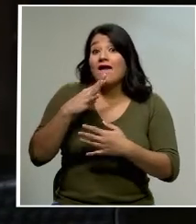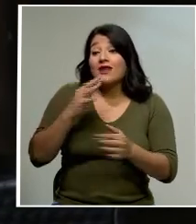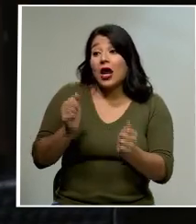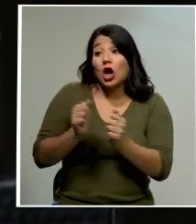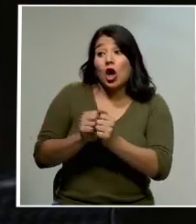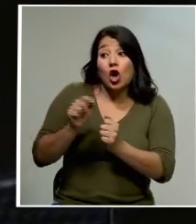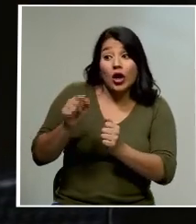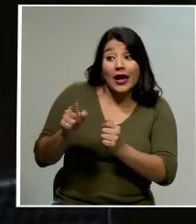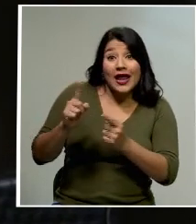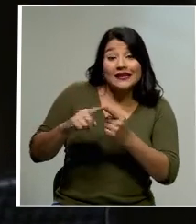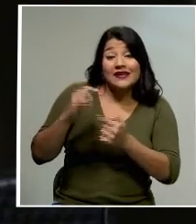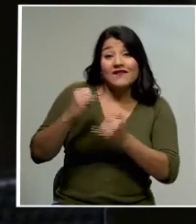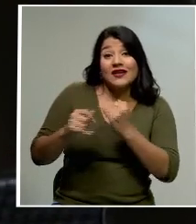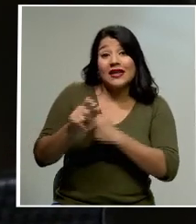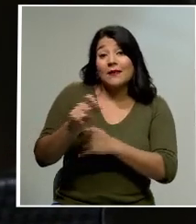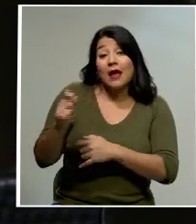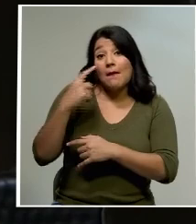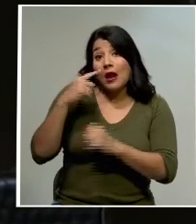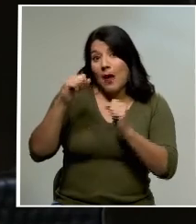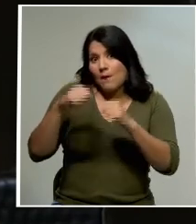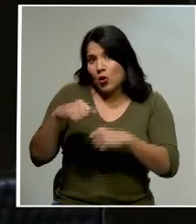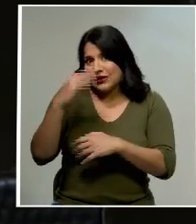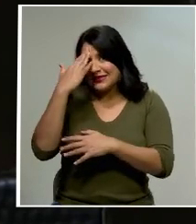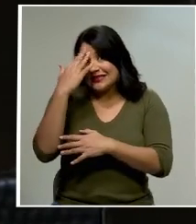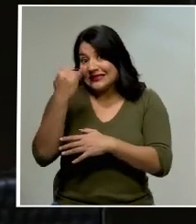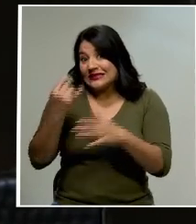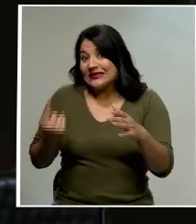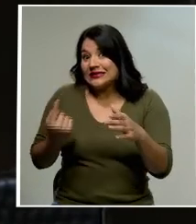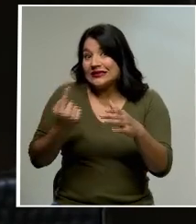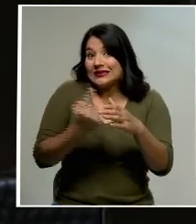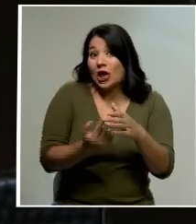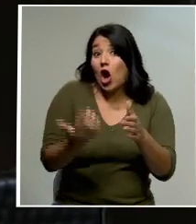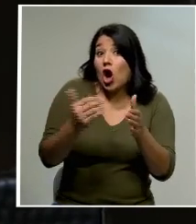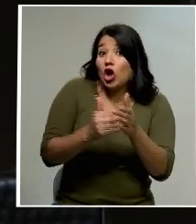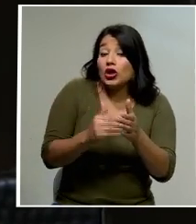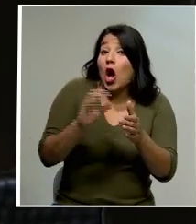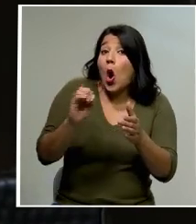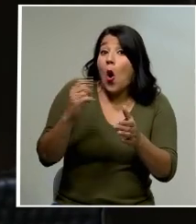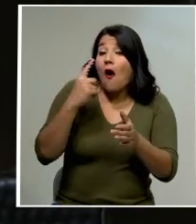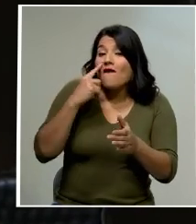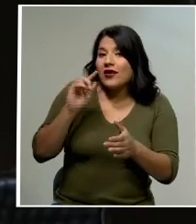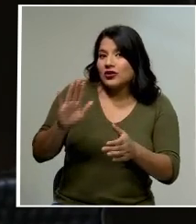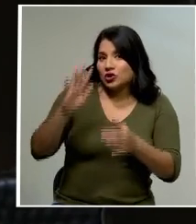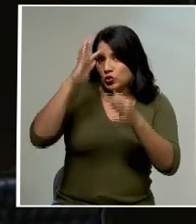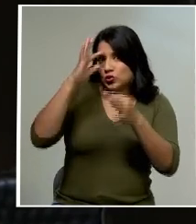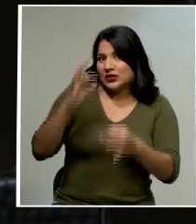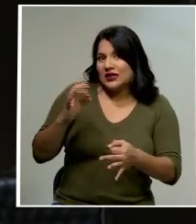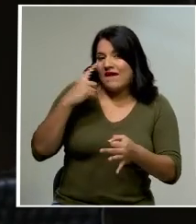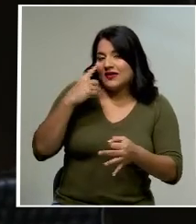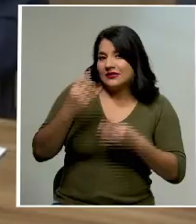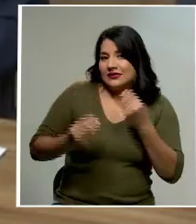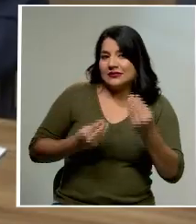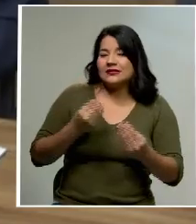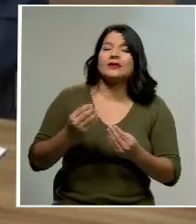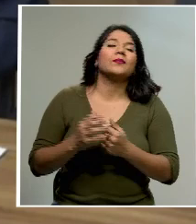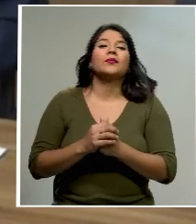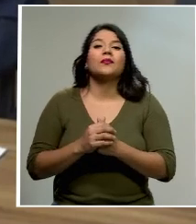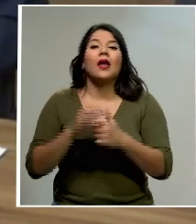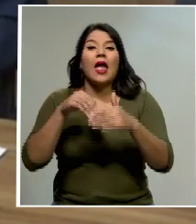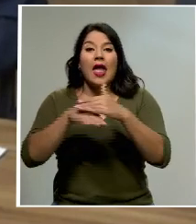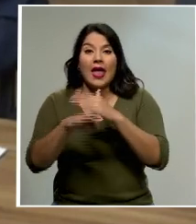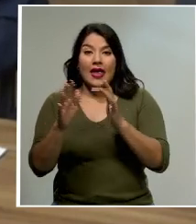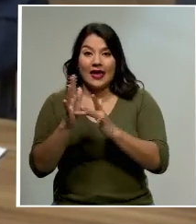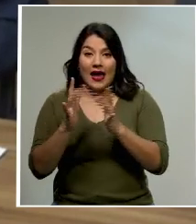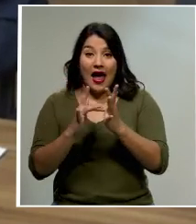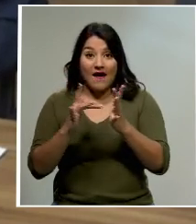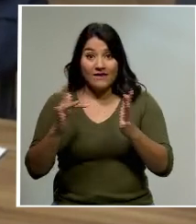así poder entonces hacer su reincorporación a la fracción o ver la decisión que él vaya a tomar personalmente. En abril,